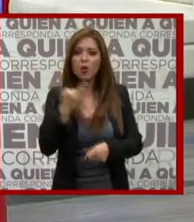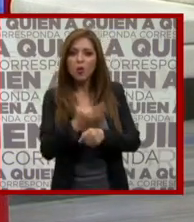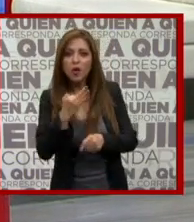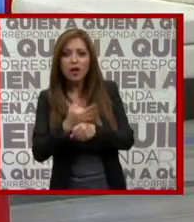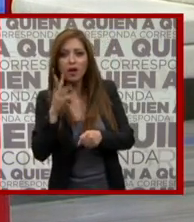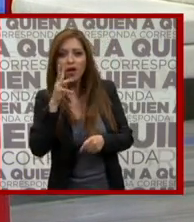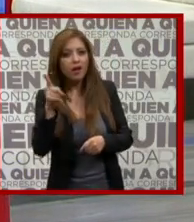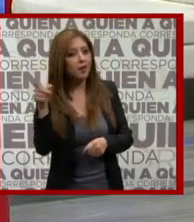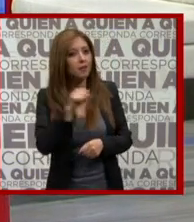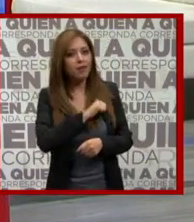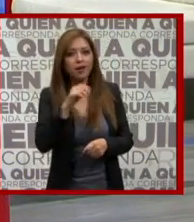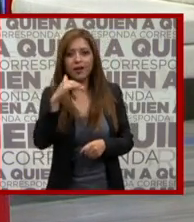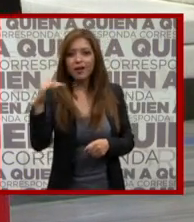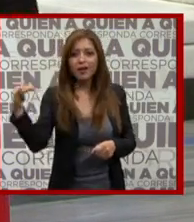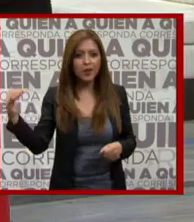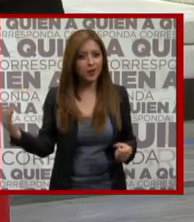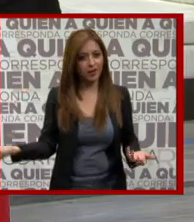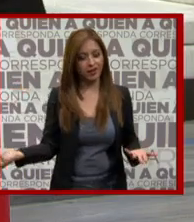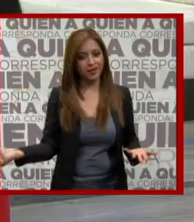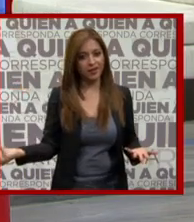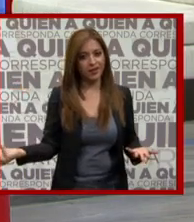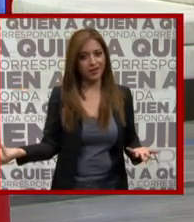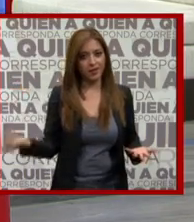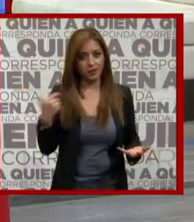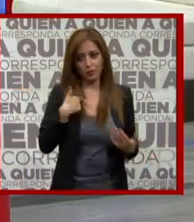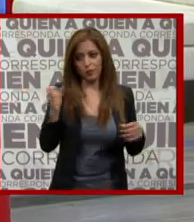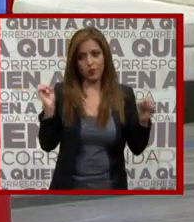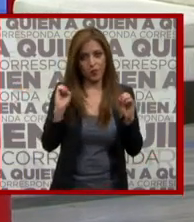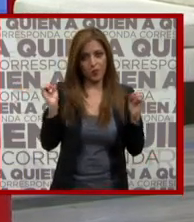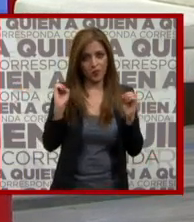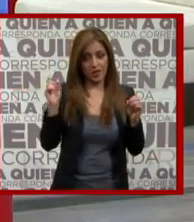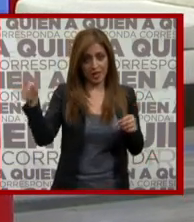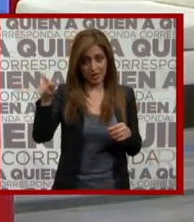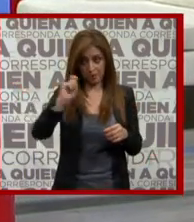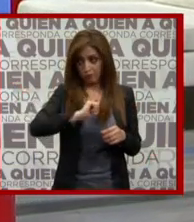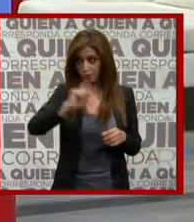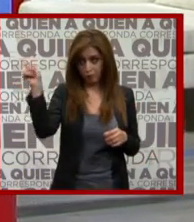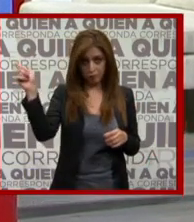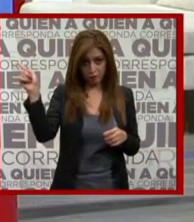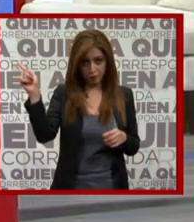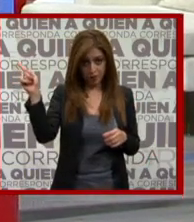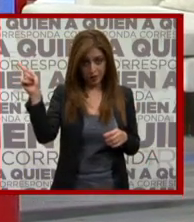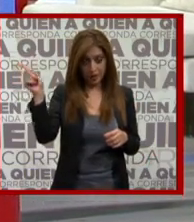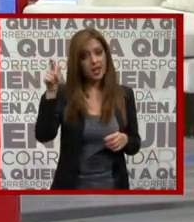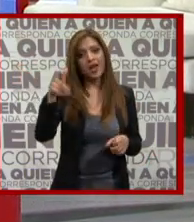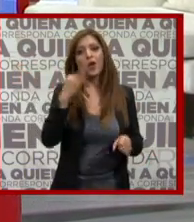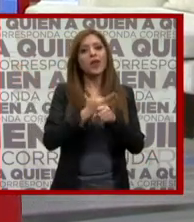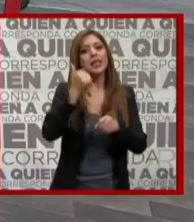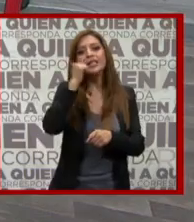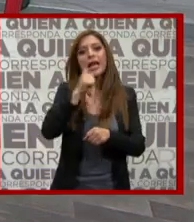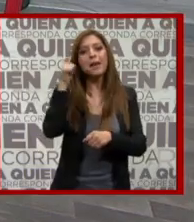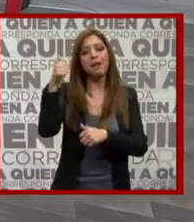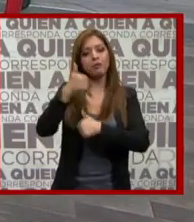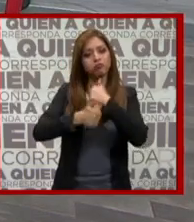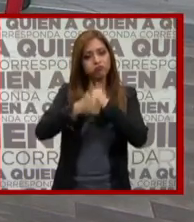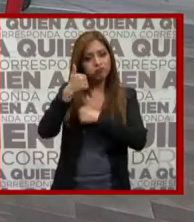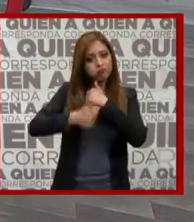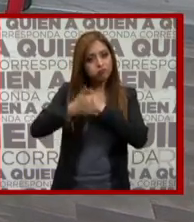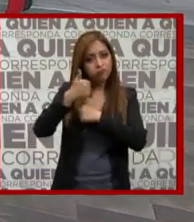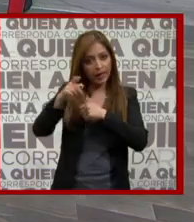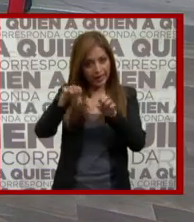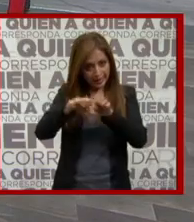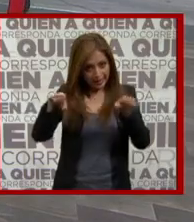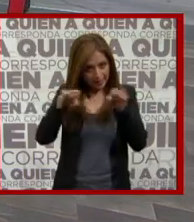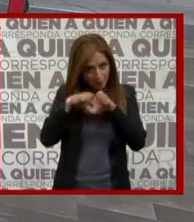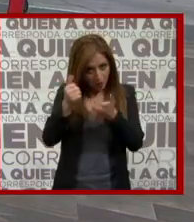pasa de lanza. No, yo no. Pero bueno. Se pasan los participantes. ¿Estos son profesionales? Pues son también, vienen a participar, vienen a concursar. Ya está listo el equipo